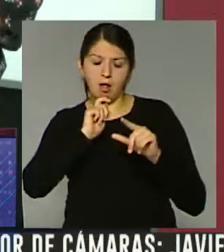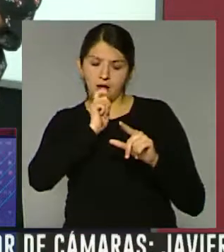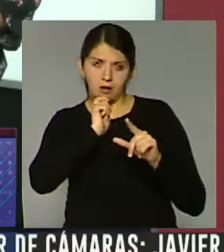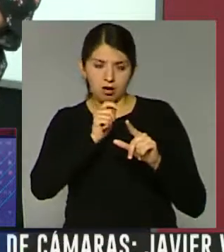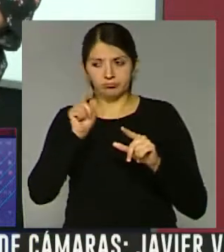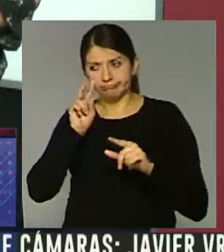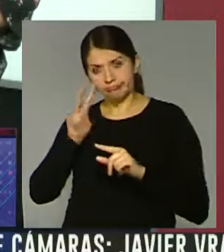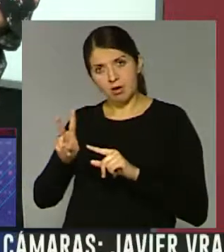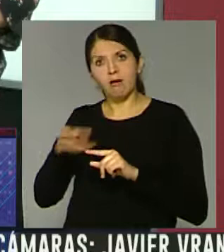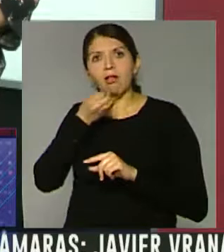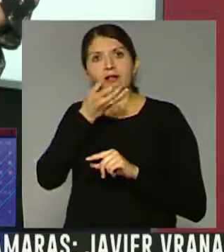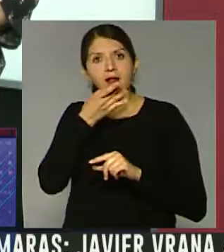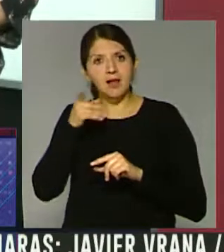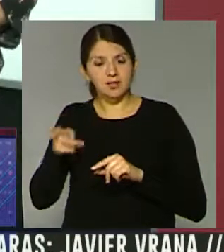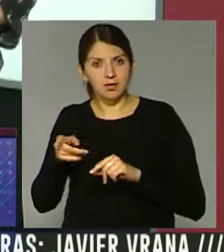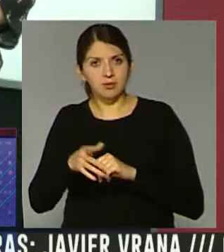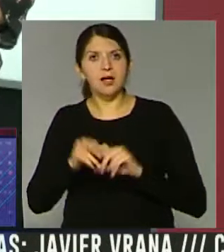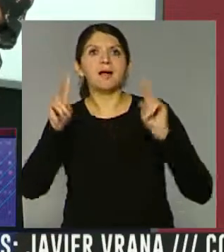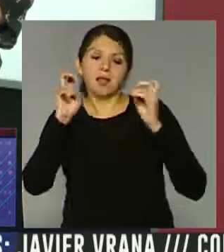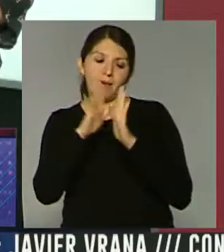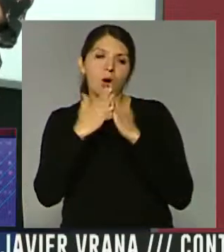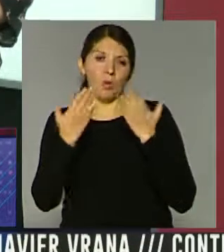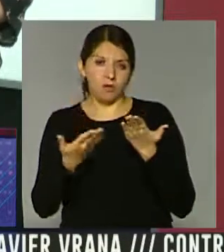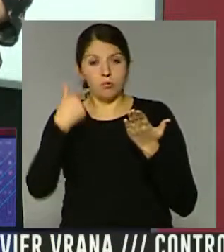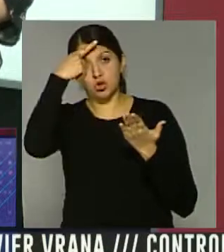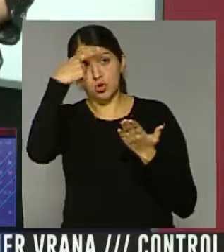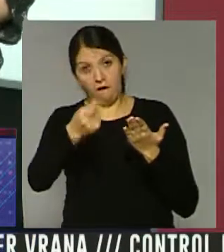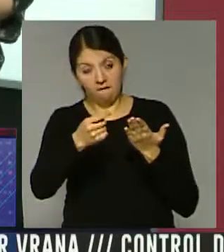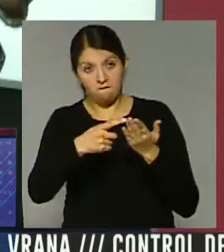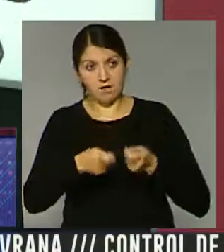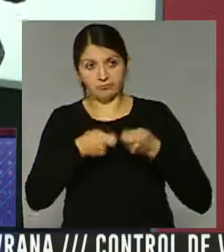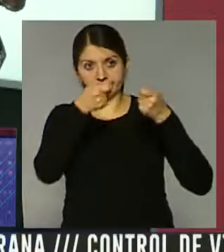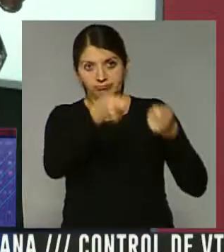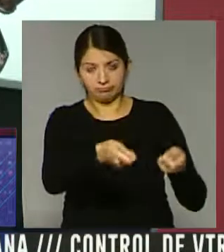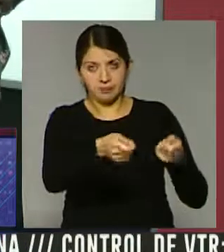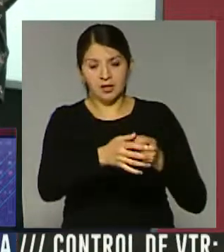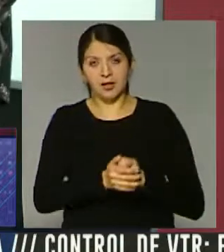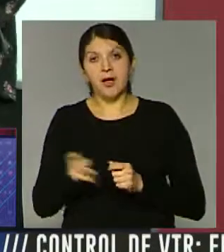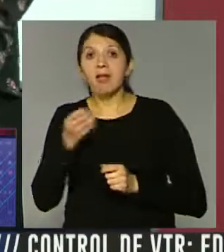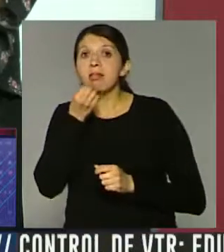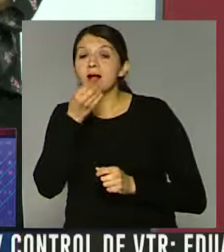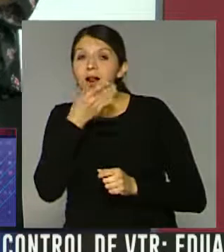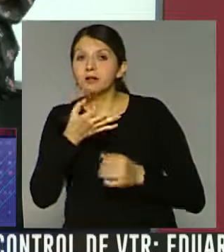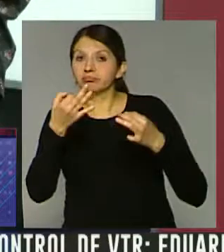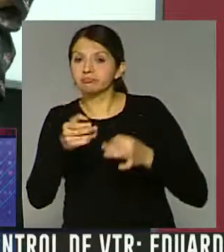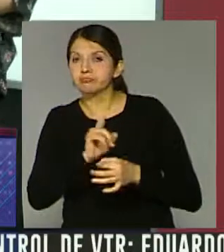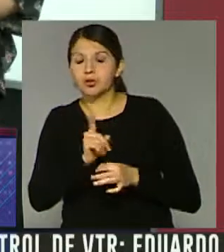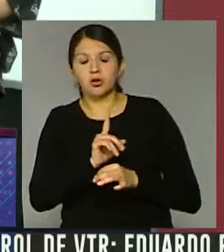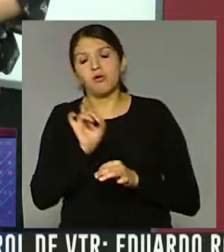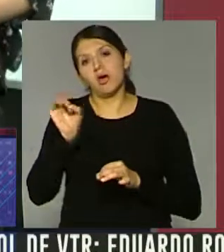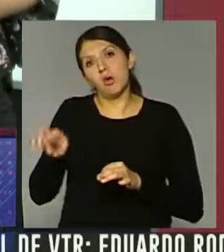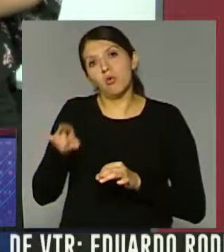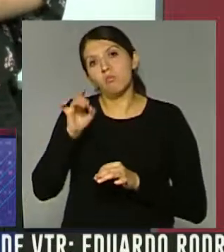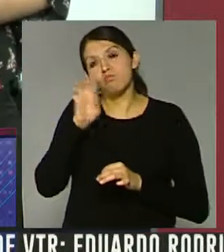mañana con respecto a esos cuadernos que entregó el chofer Oscar Centeno en su momento. Declaración entre comillas, porque lo que hizo es presentar una